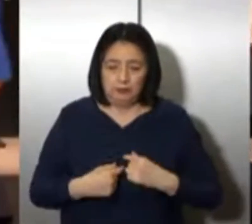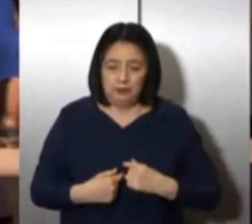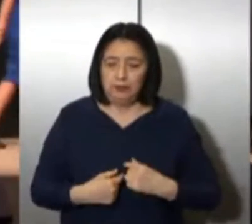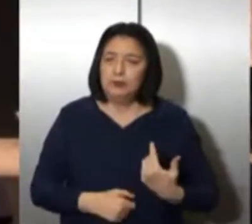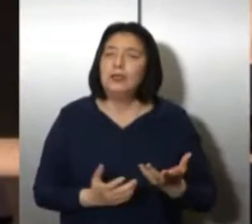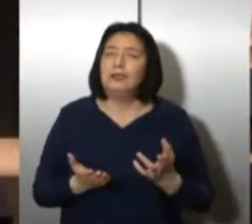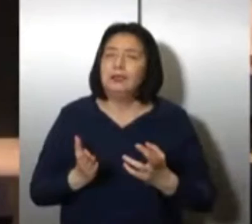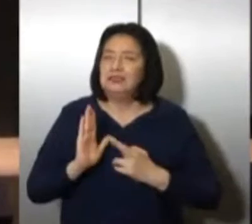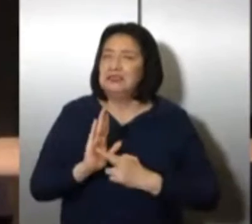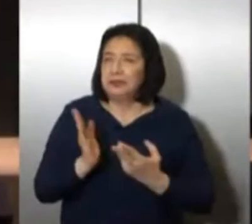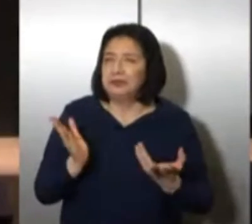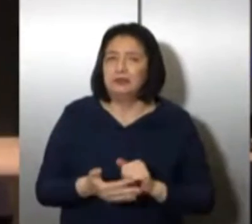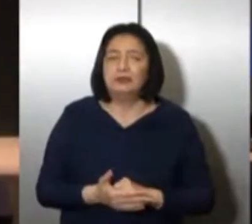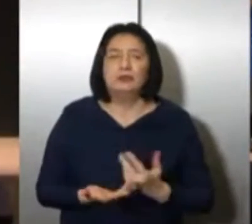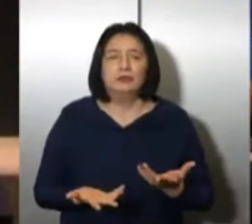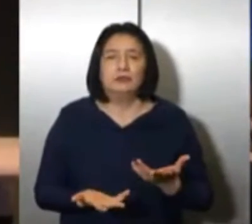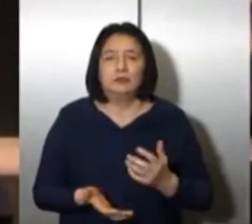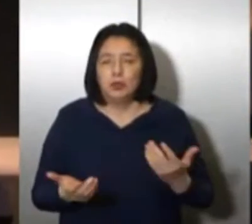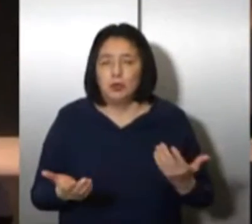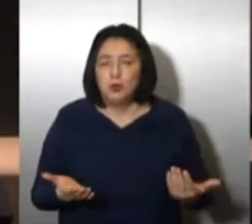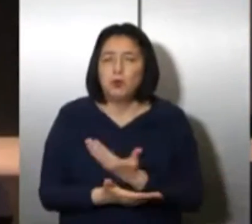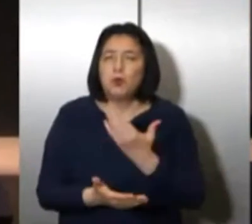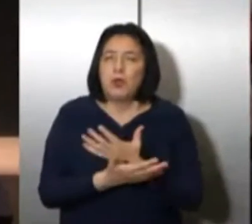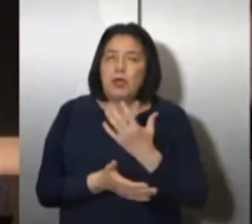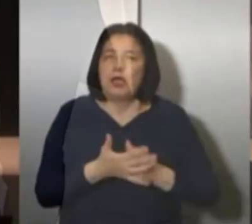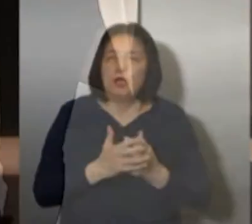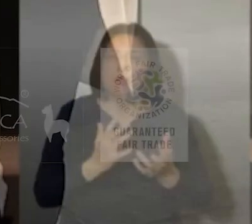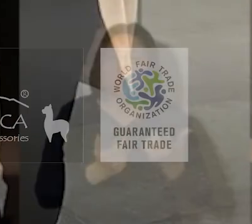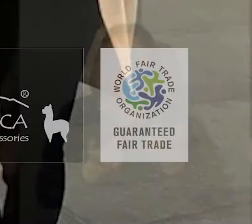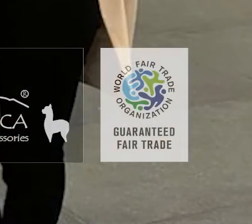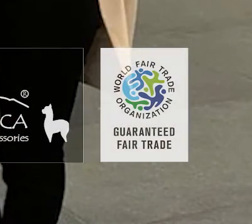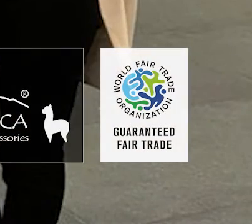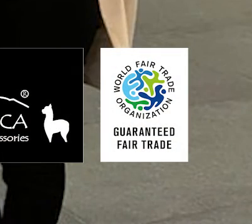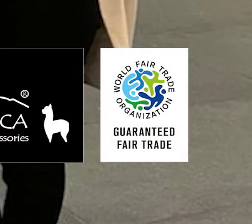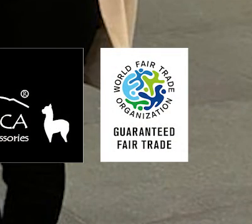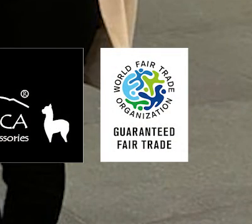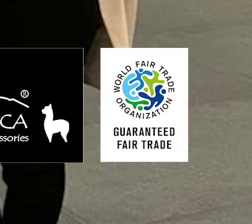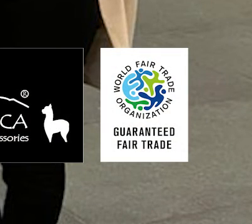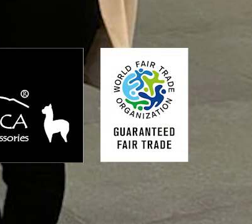representativa del nuevo récord de los 50 años.